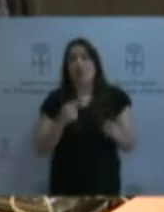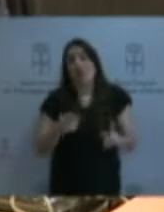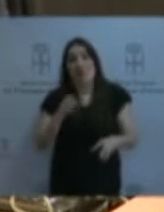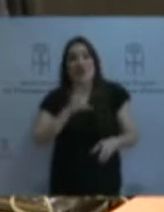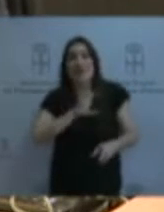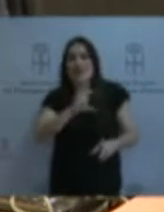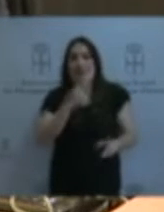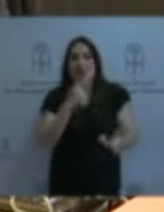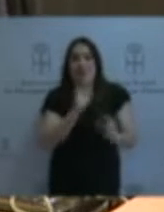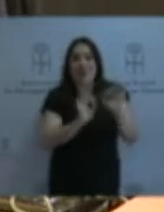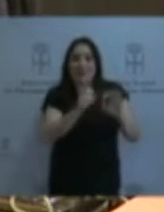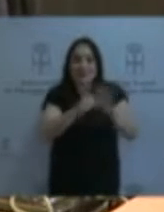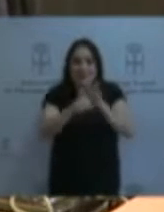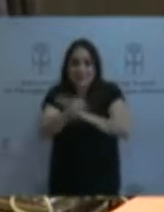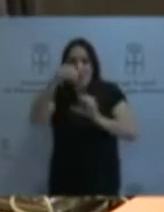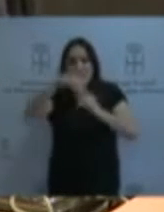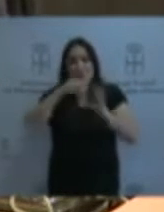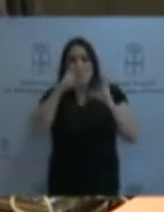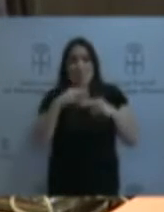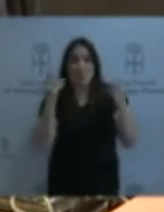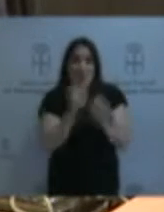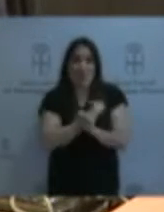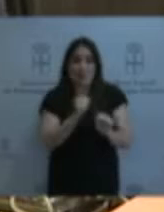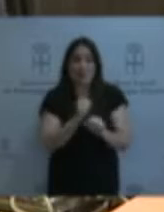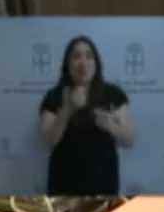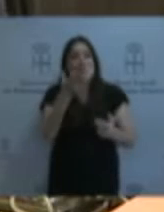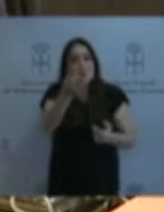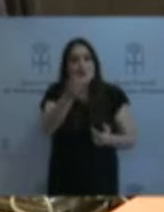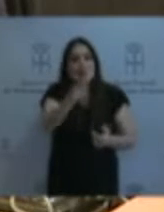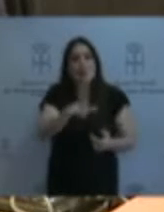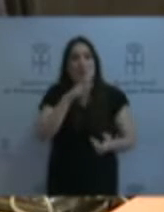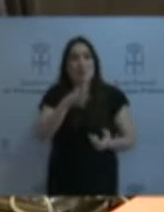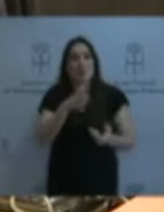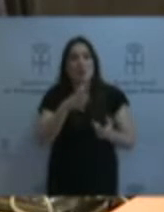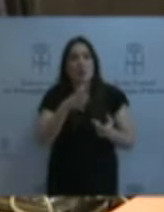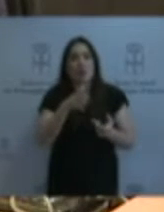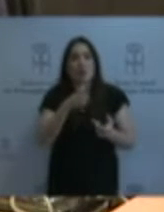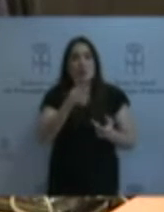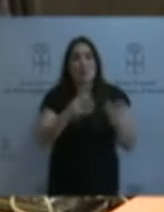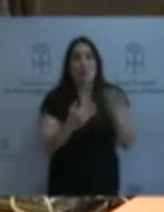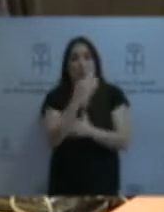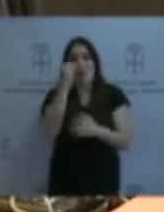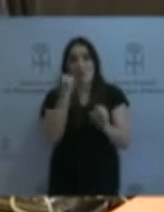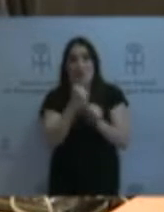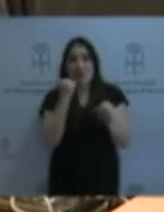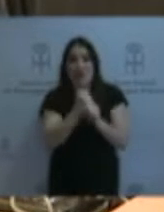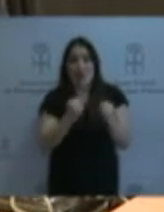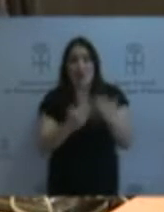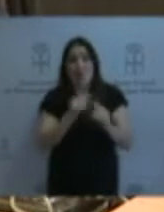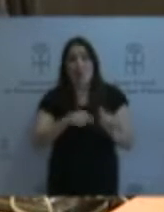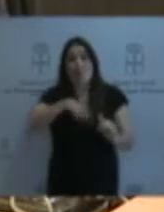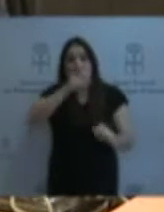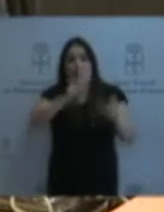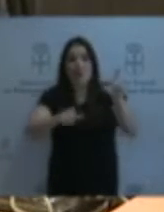tasa de reposición en las administraciones públicas, pero donde también, debido al unilateral aumento de jornada laboral, 1.000 trabajadoras eventuales se